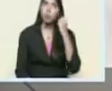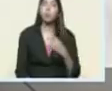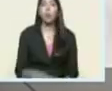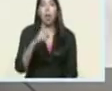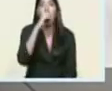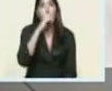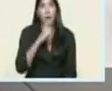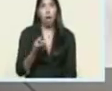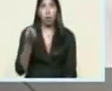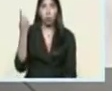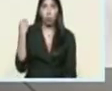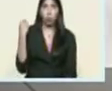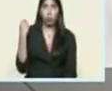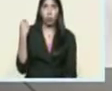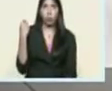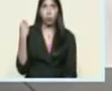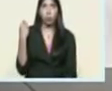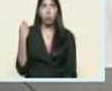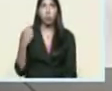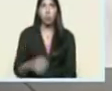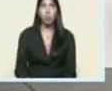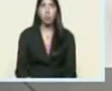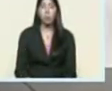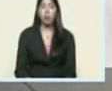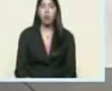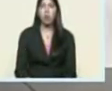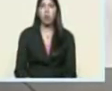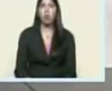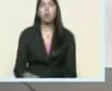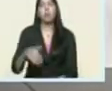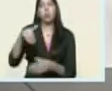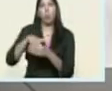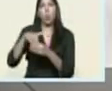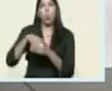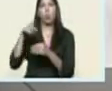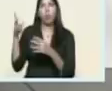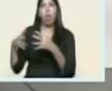la votación de los Estados Unidos fue justificada